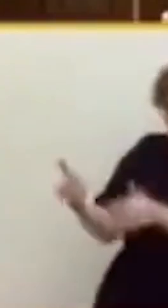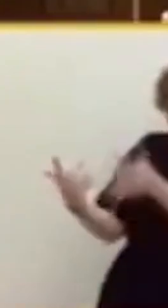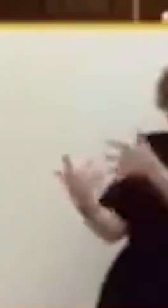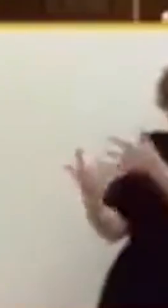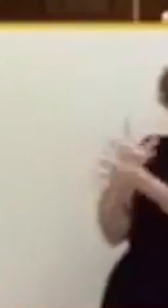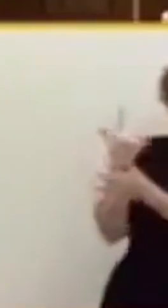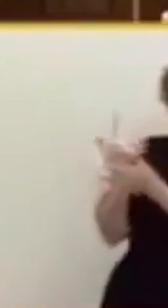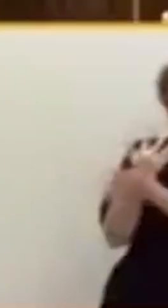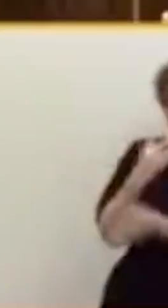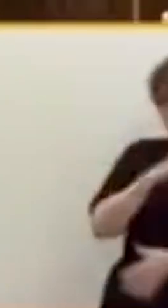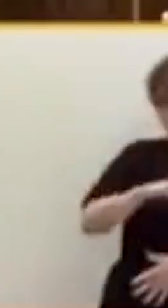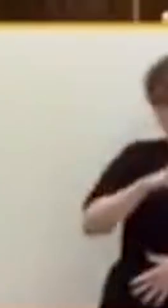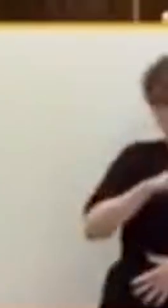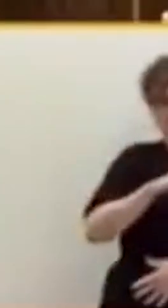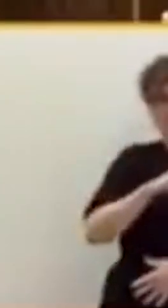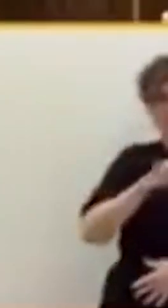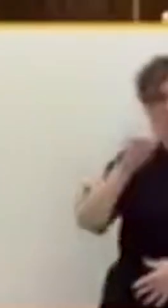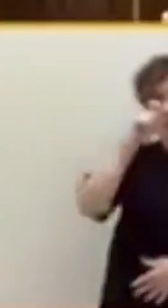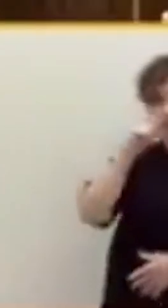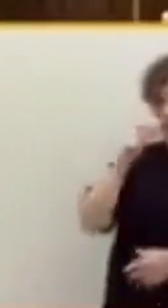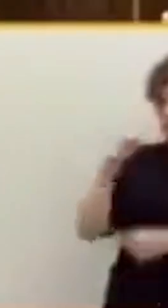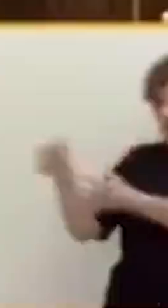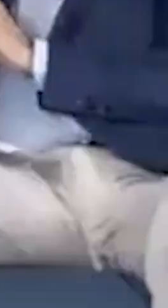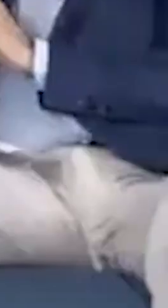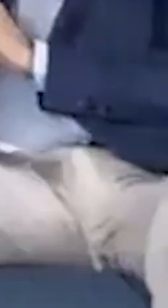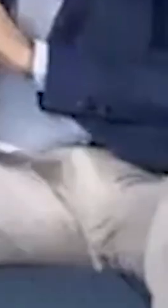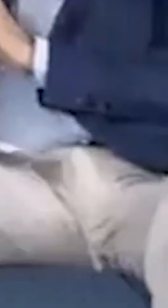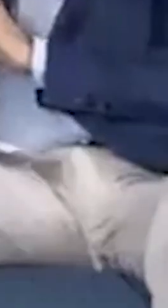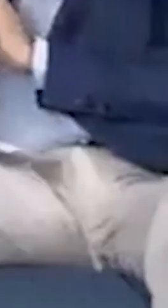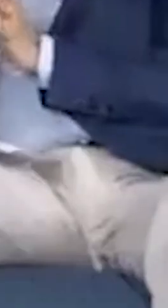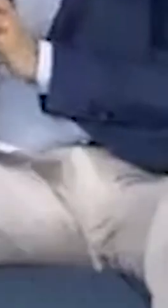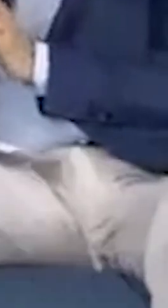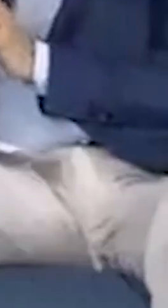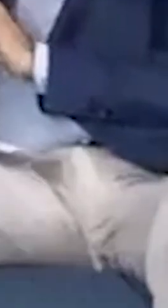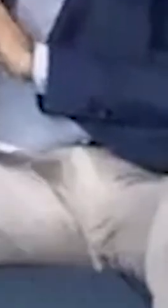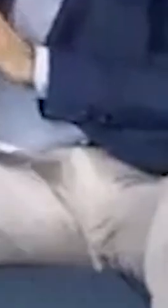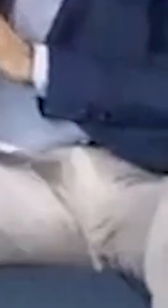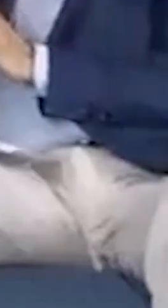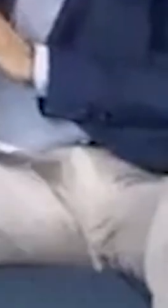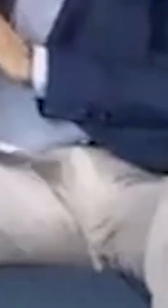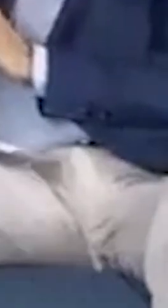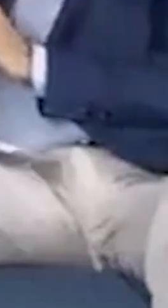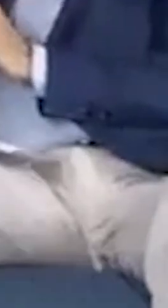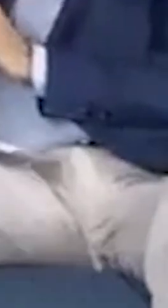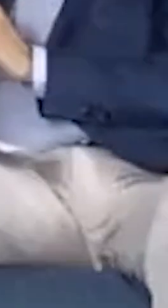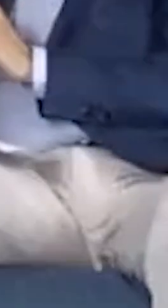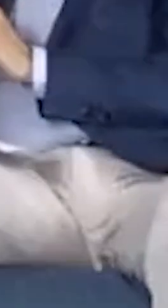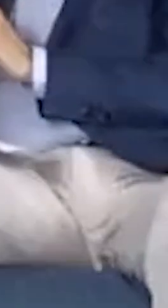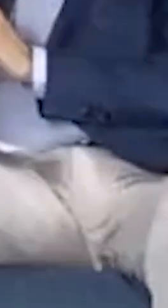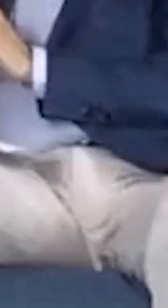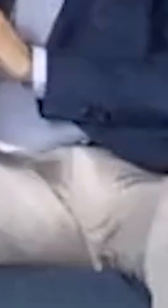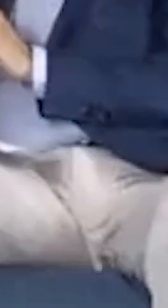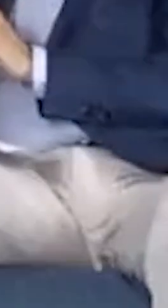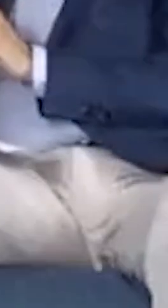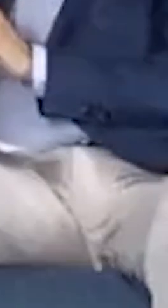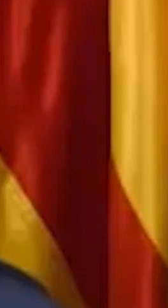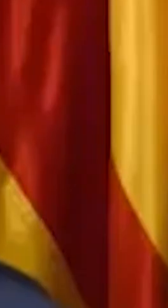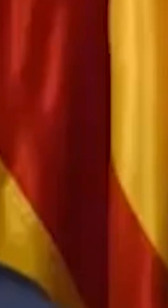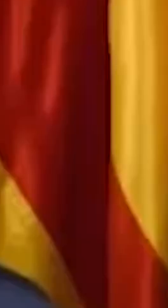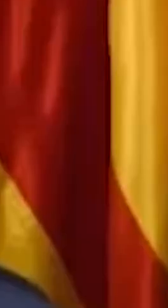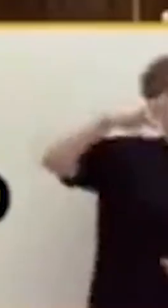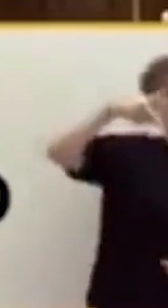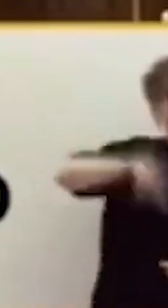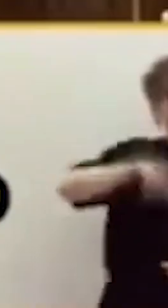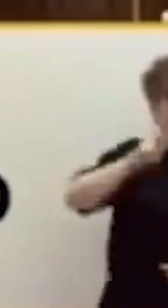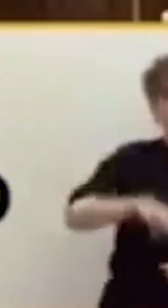Óscar Puente hace tan solo unos meses calificaba de secta al separatismo catalán y todo lo que tuviera que ver con Puigdemont.